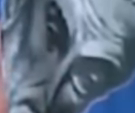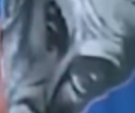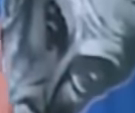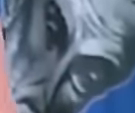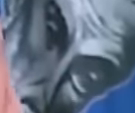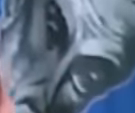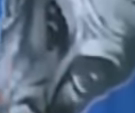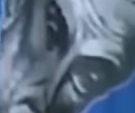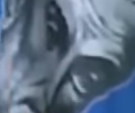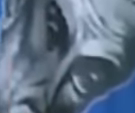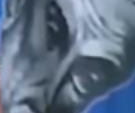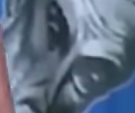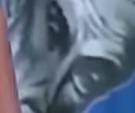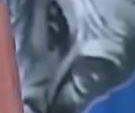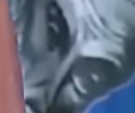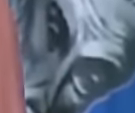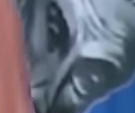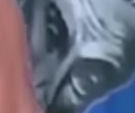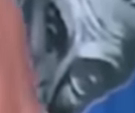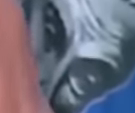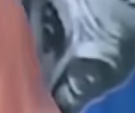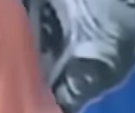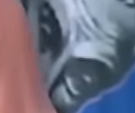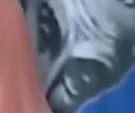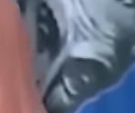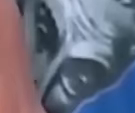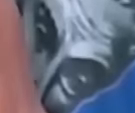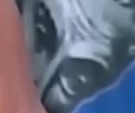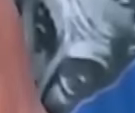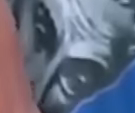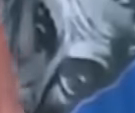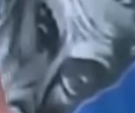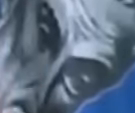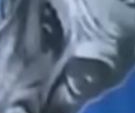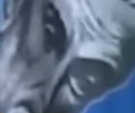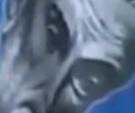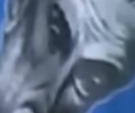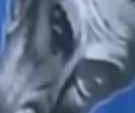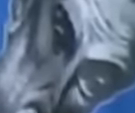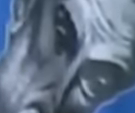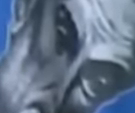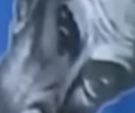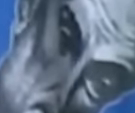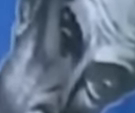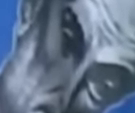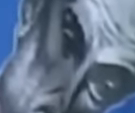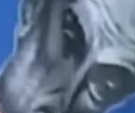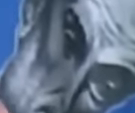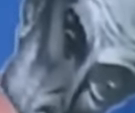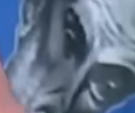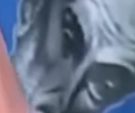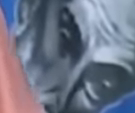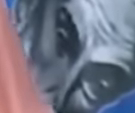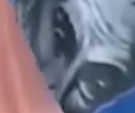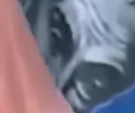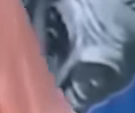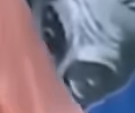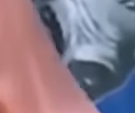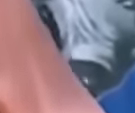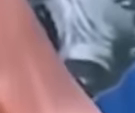las 7 transformaciones a la que nos ha convocado el presidente Nicolás Maduro es